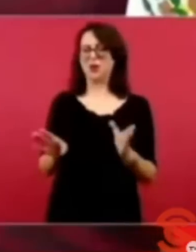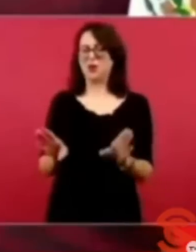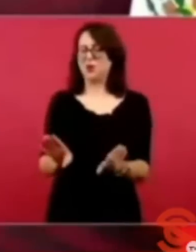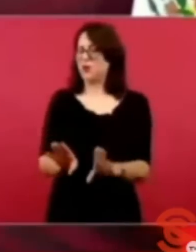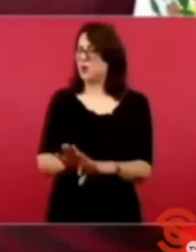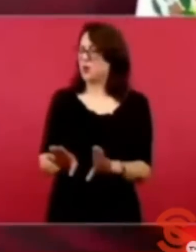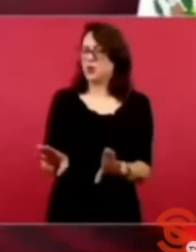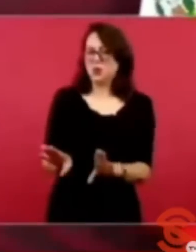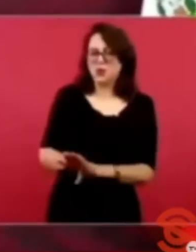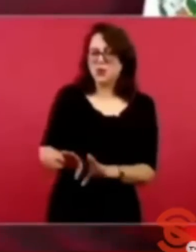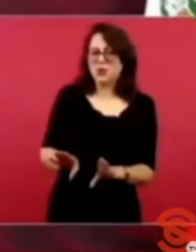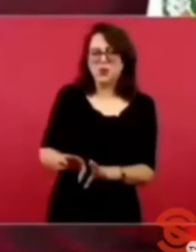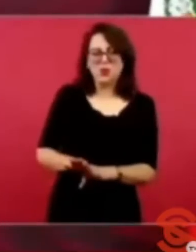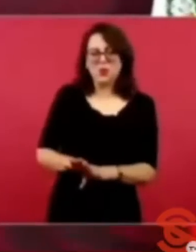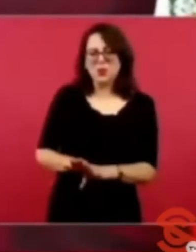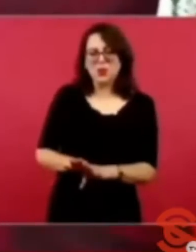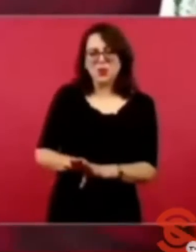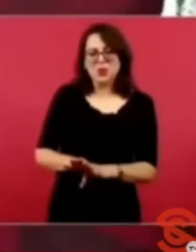argumentación